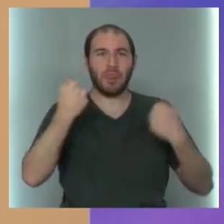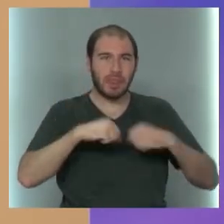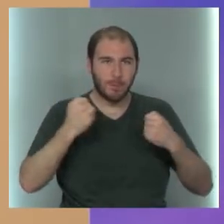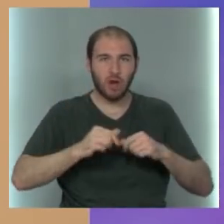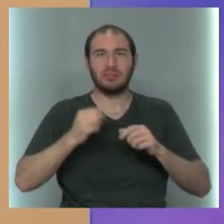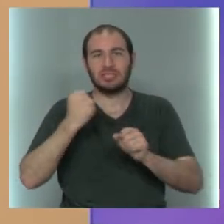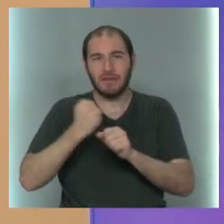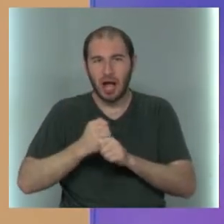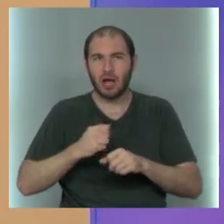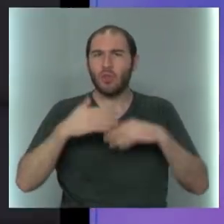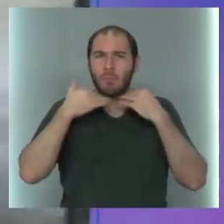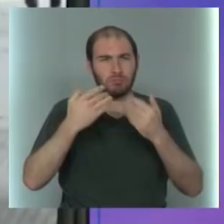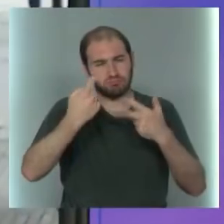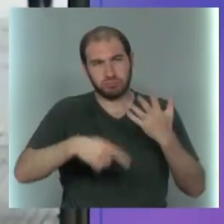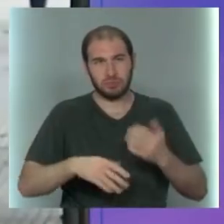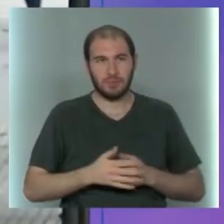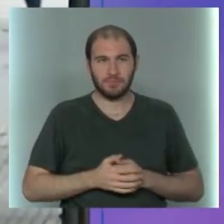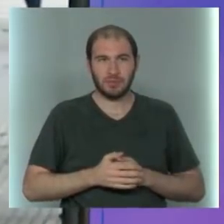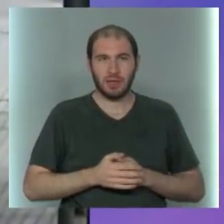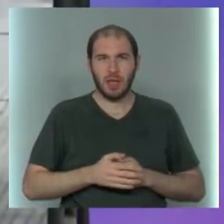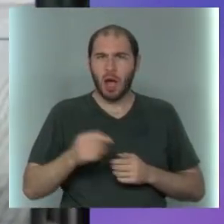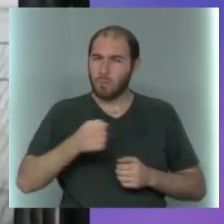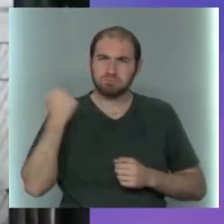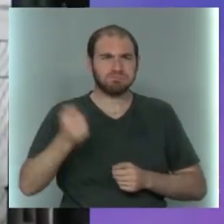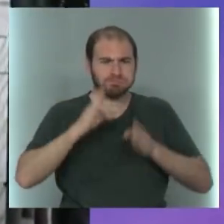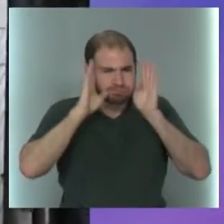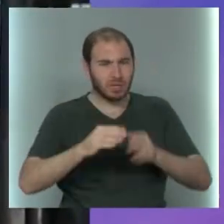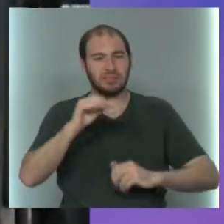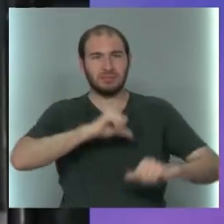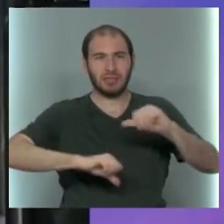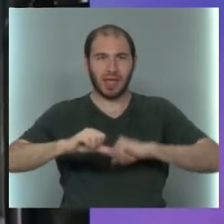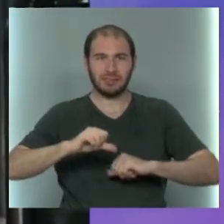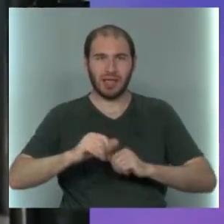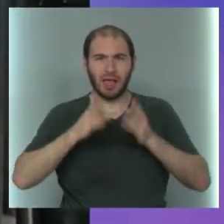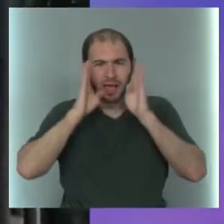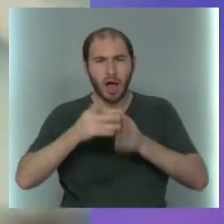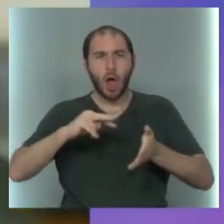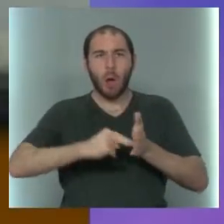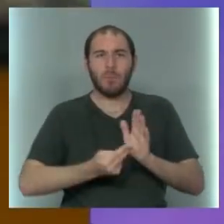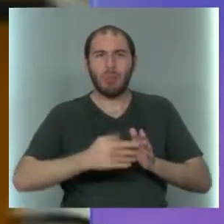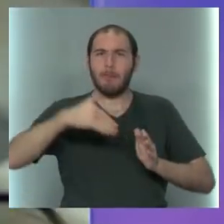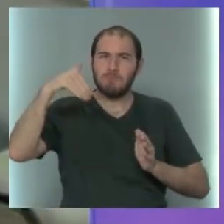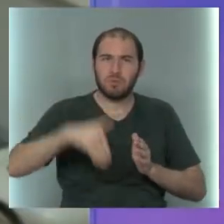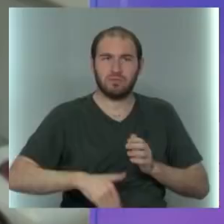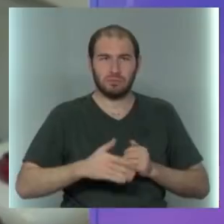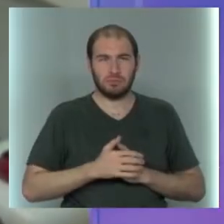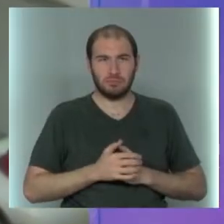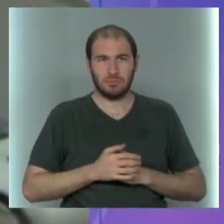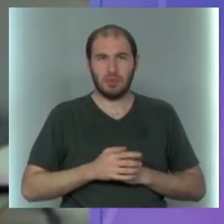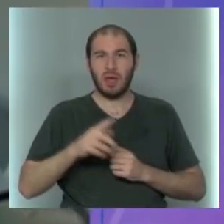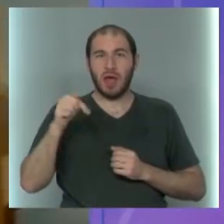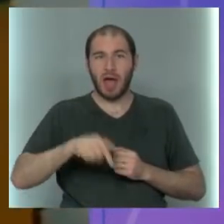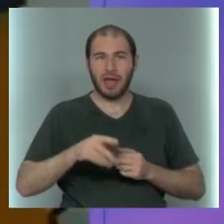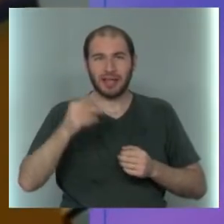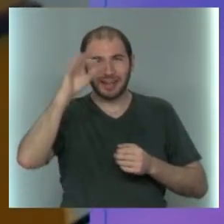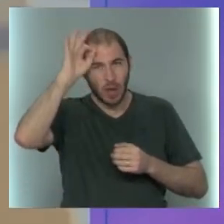y trabajar independientemente, etc. Una de las apuestas fuertes de la ciencia es atacar el problema de fondo, generando